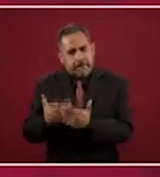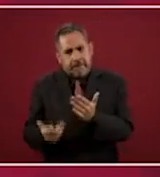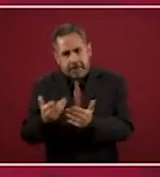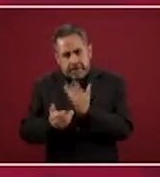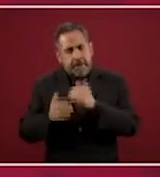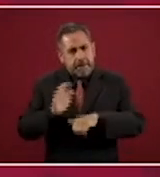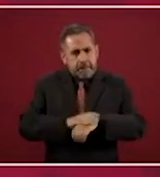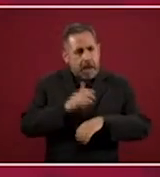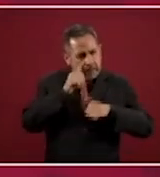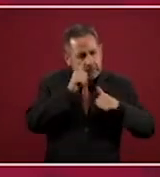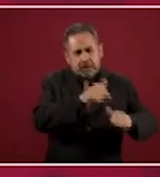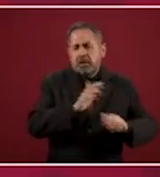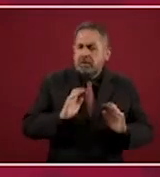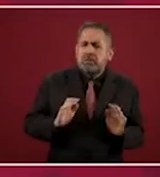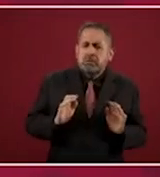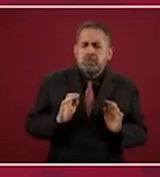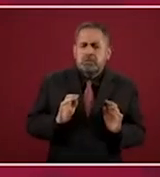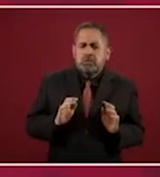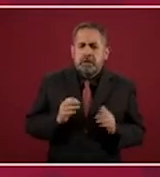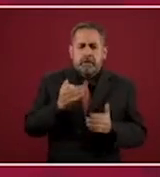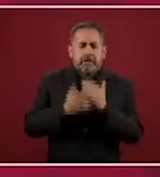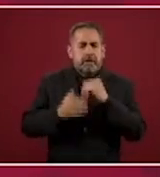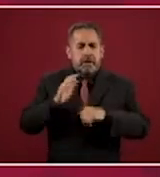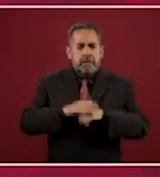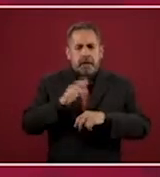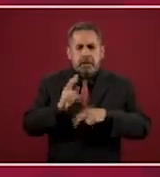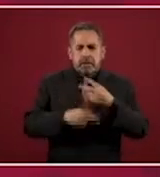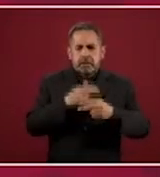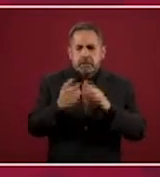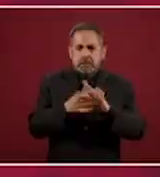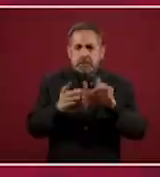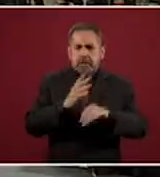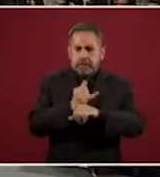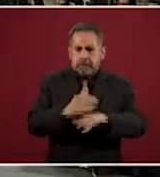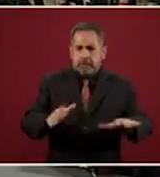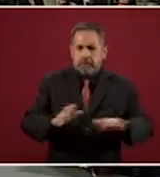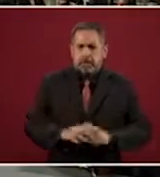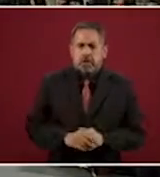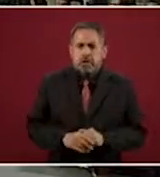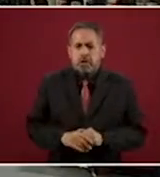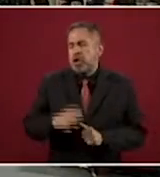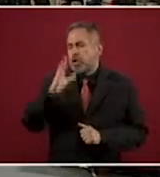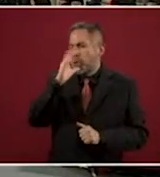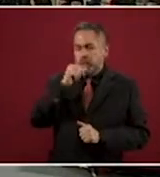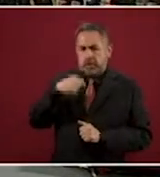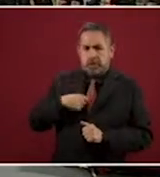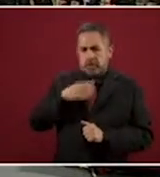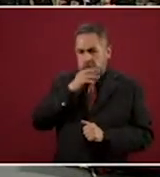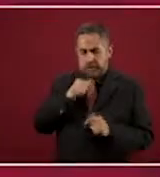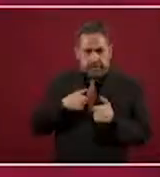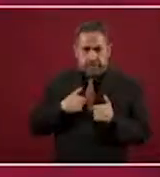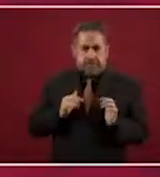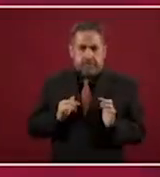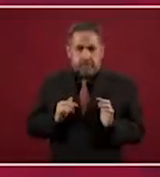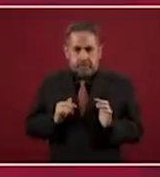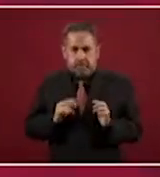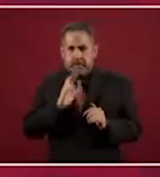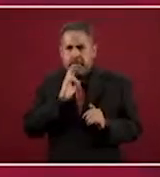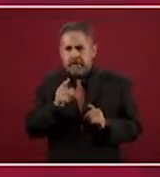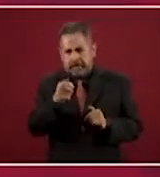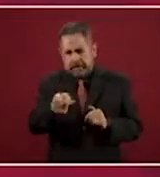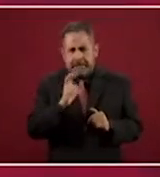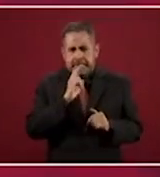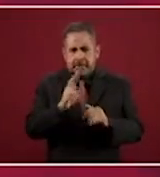todavía que haya más información. No puedo yo contestar